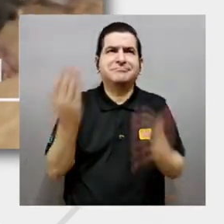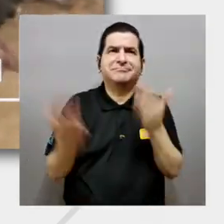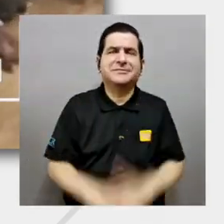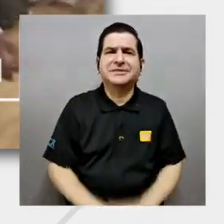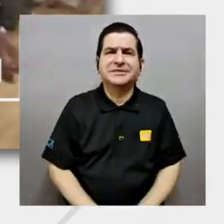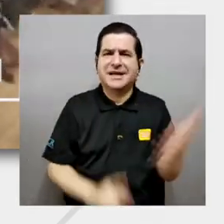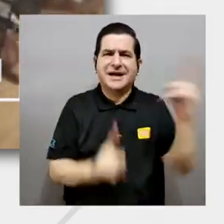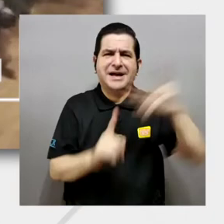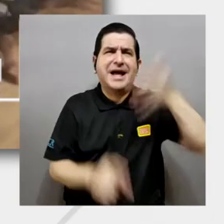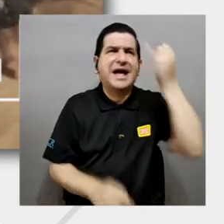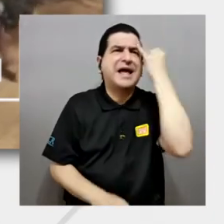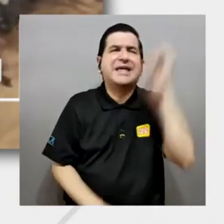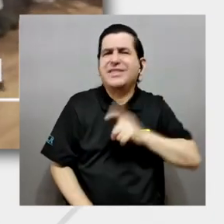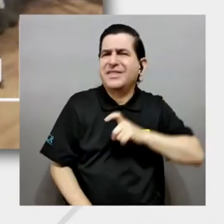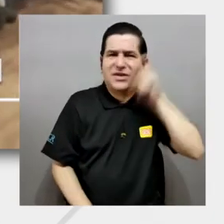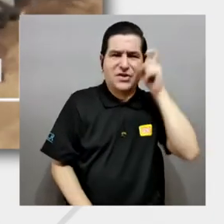ninguna,